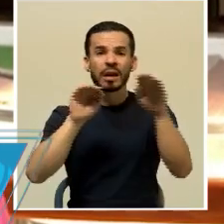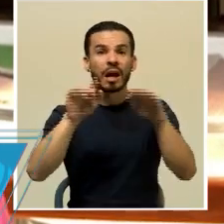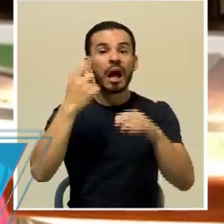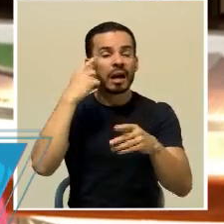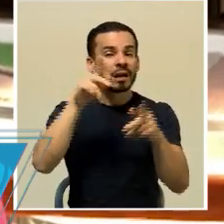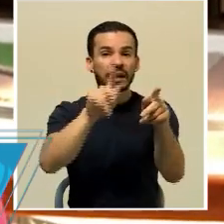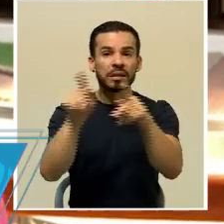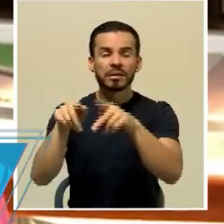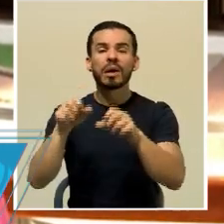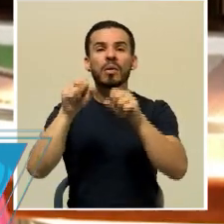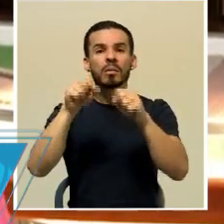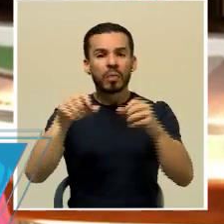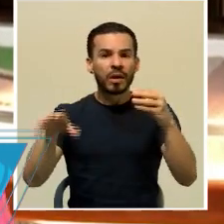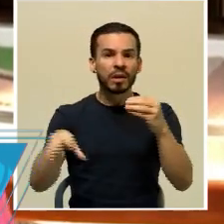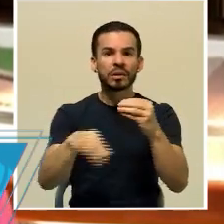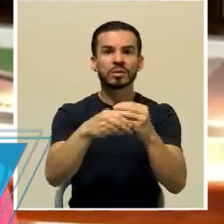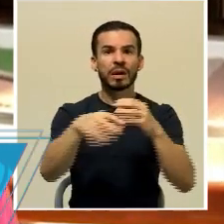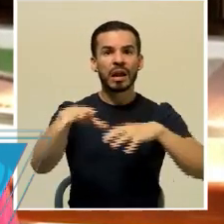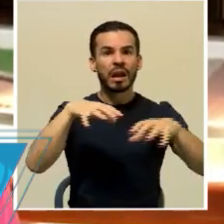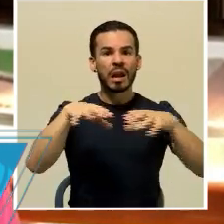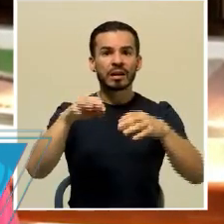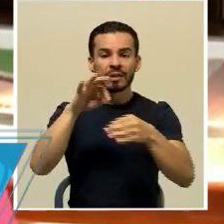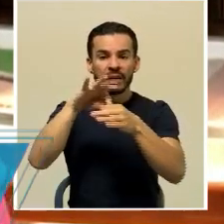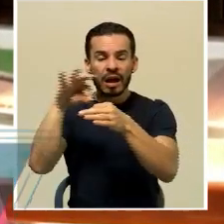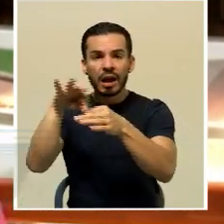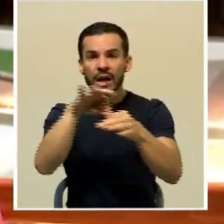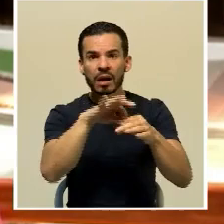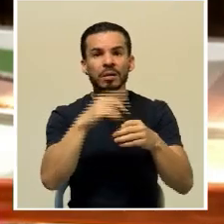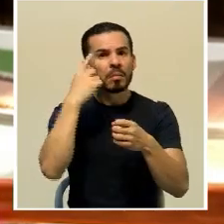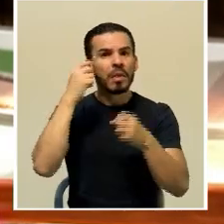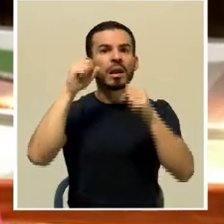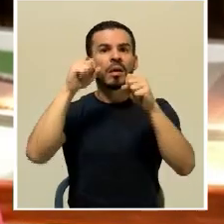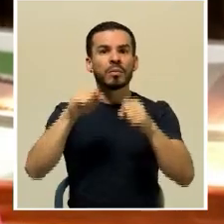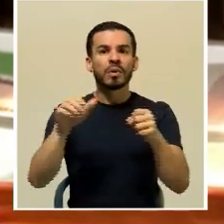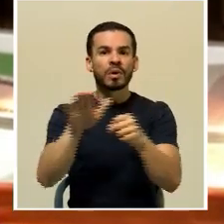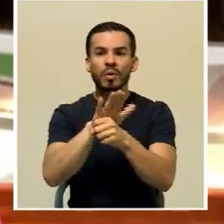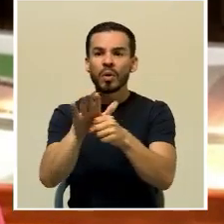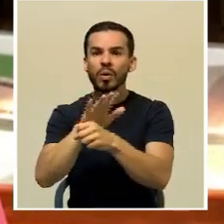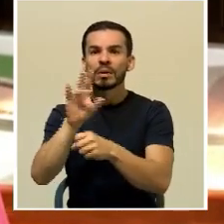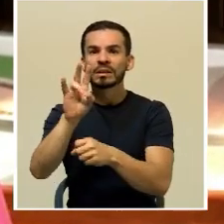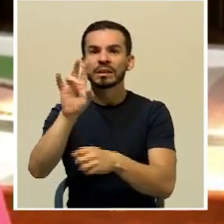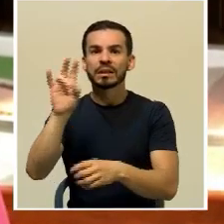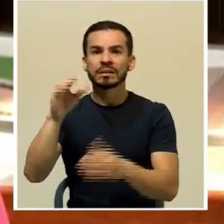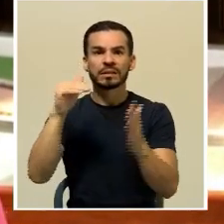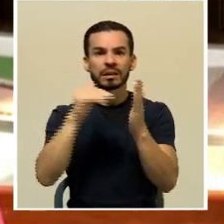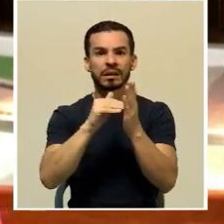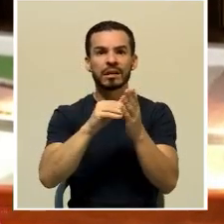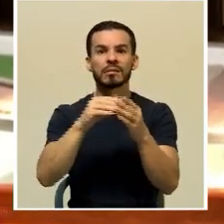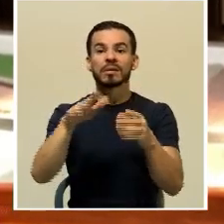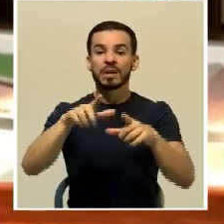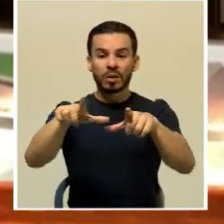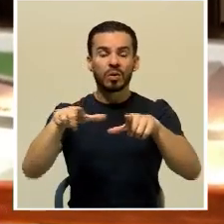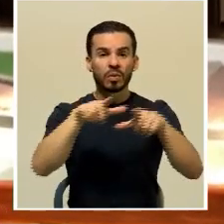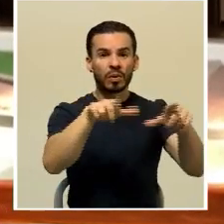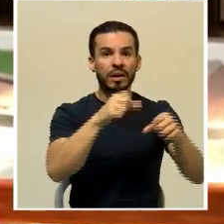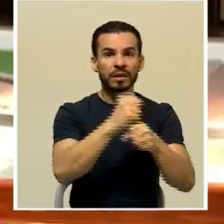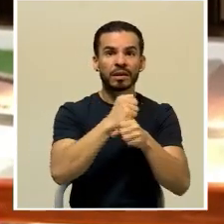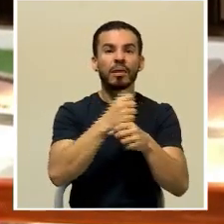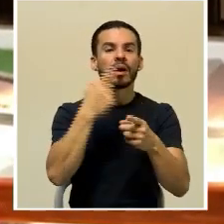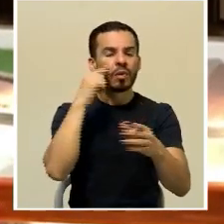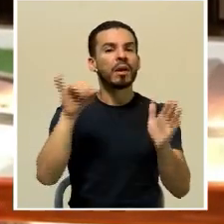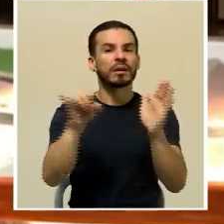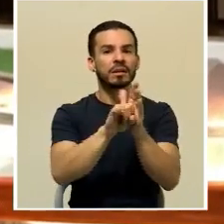a que las personas puedan sumarse a la actividad agrícola para poder ocupar los 77,000 puestos de trabajo que se han